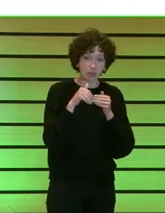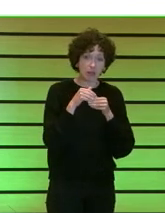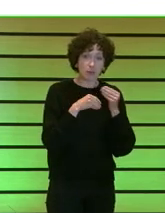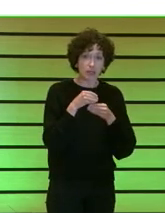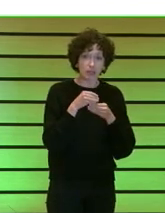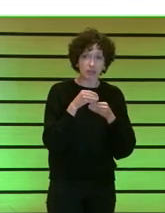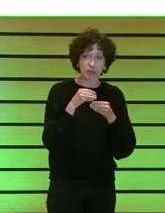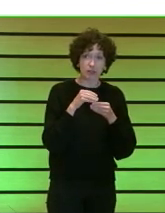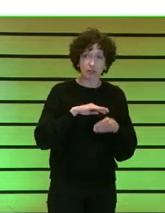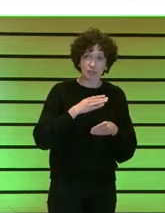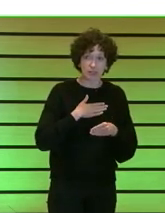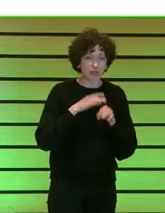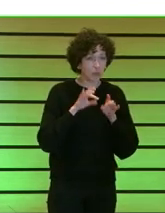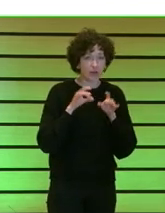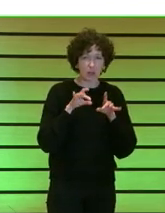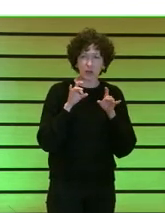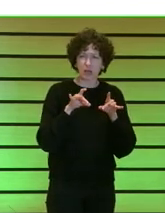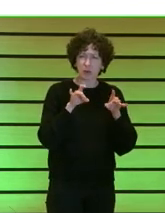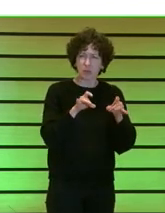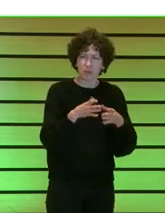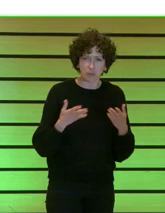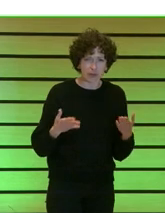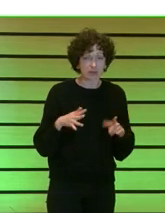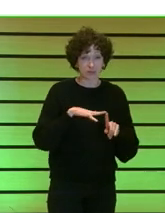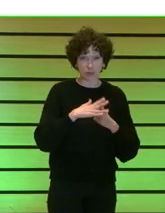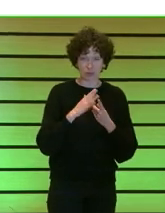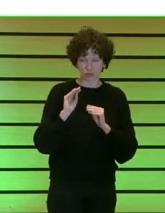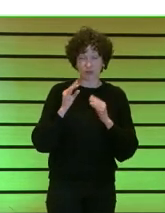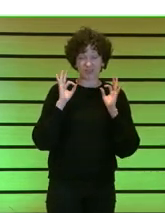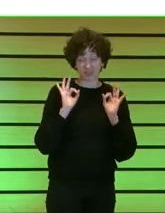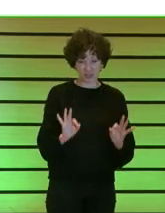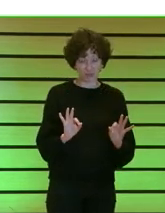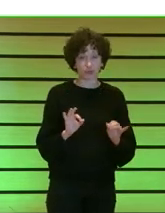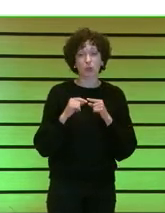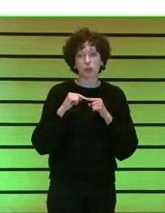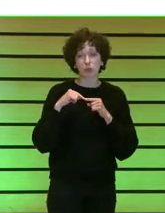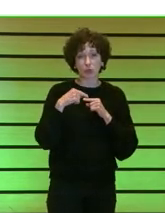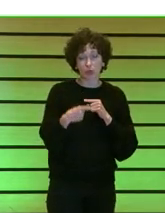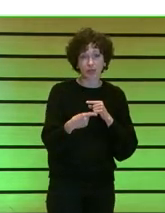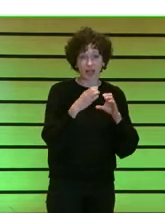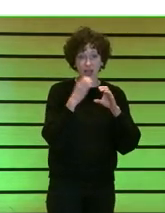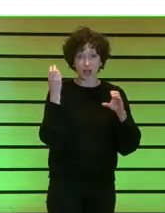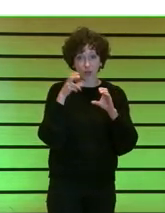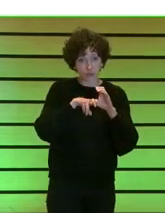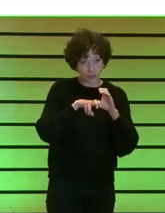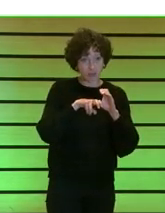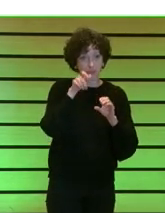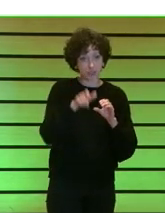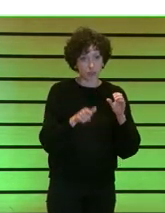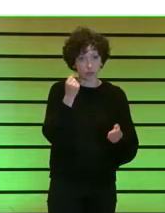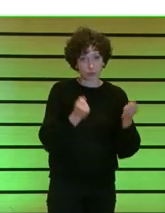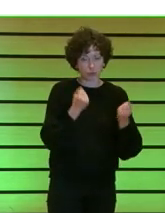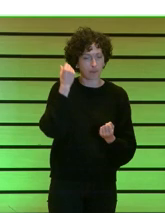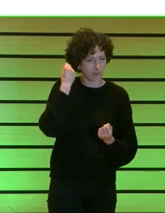siguiente Bueno pues esa es la realidad de Marga y cada día en ese autobús se encuentra con el mismo conductor